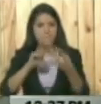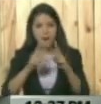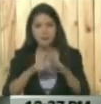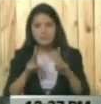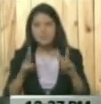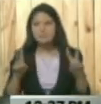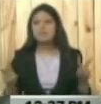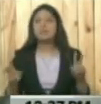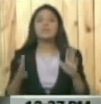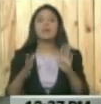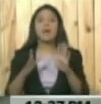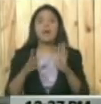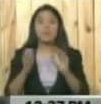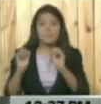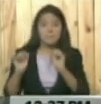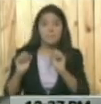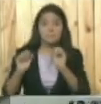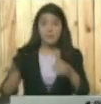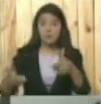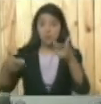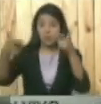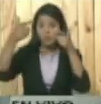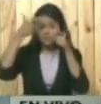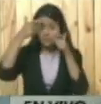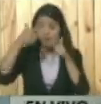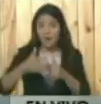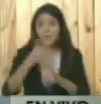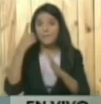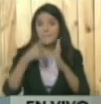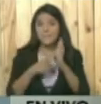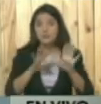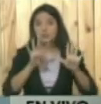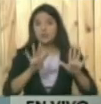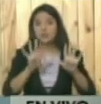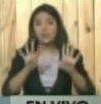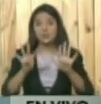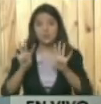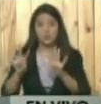constituyente, que arrancara con el comandante Hugo Chávez en